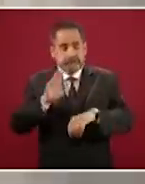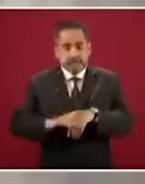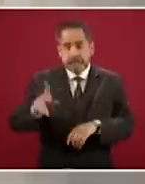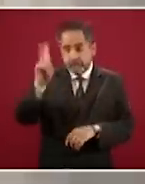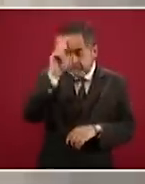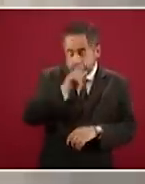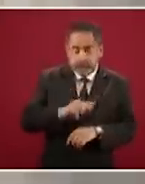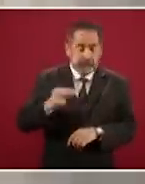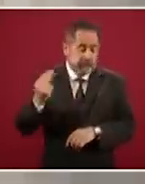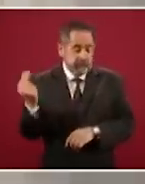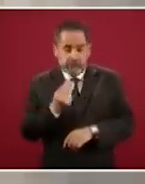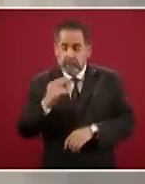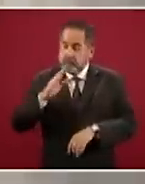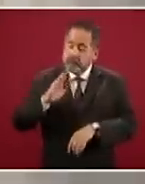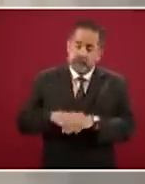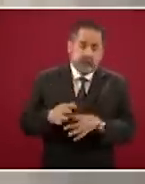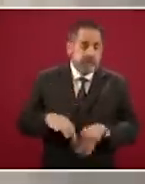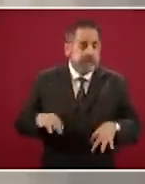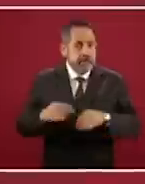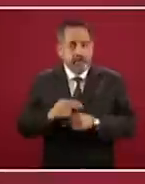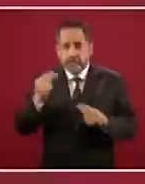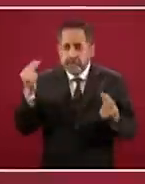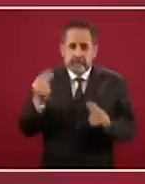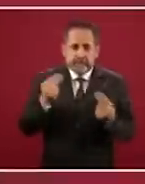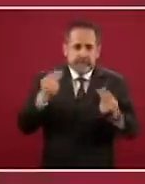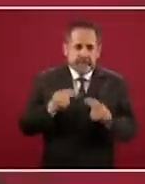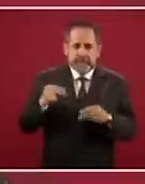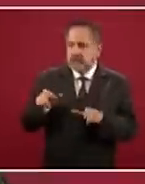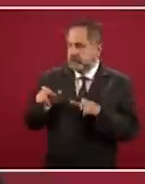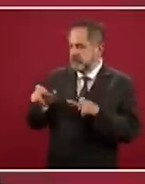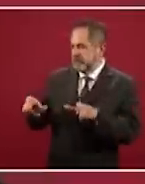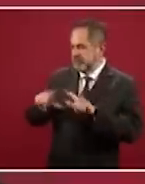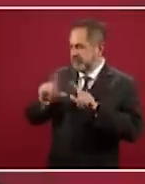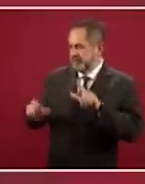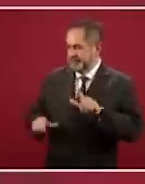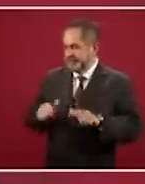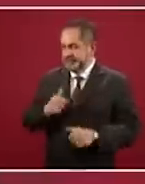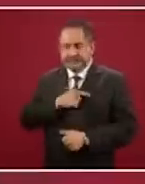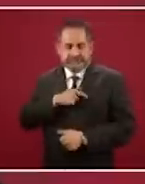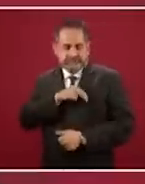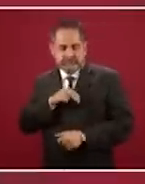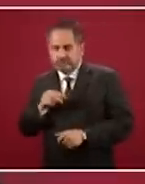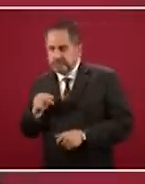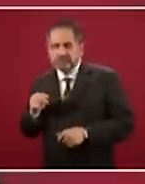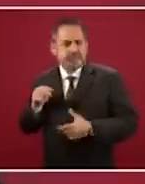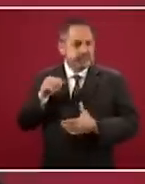una necesidad prioritaria de que la Guardia, una vez